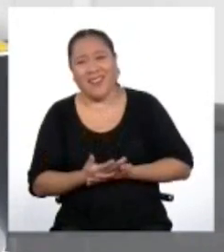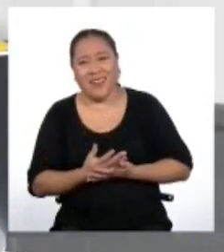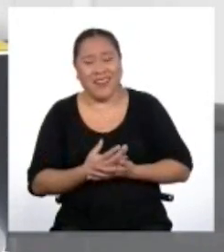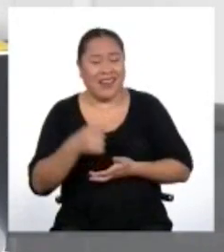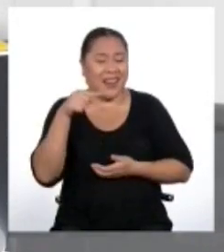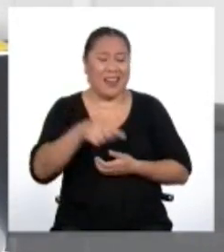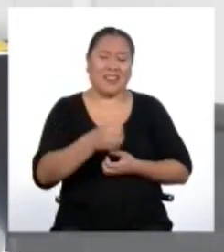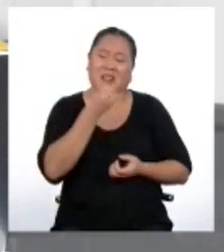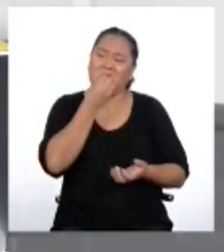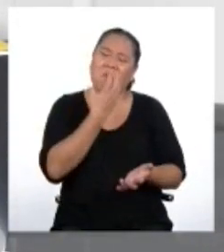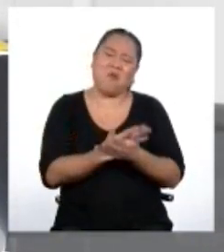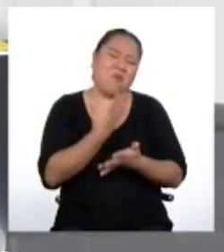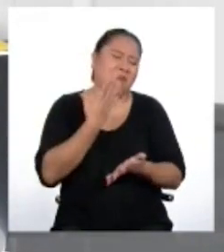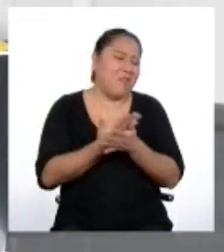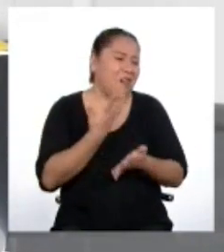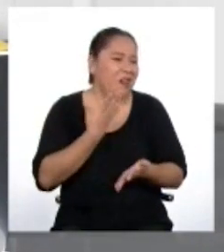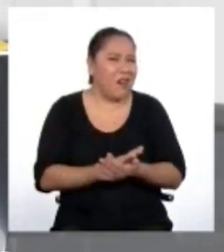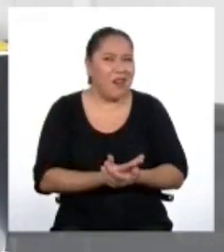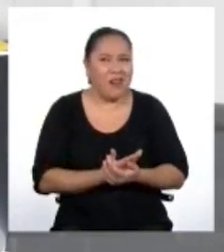Este está buenazo.